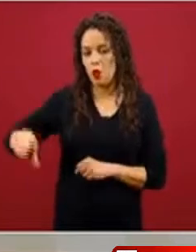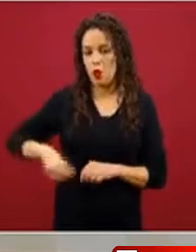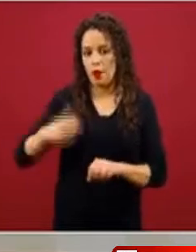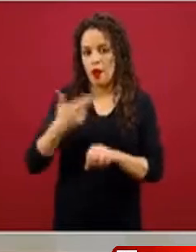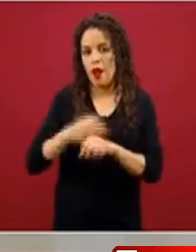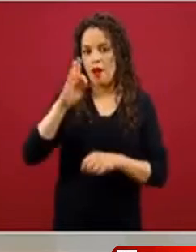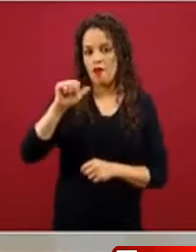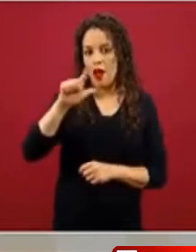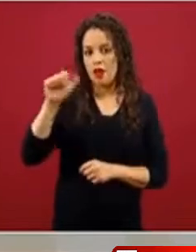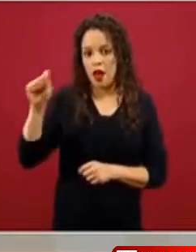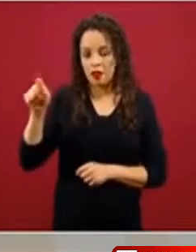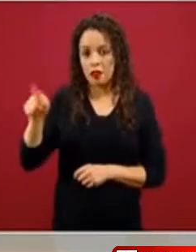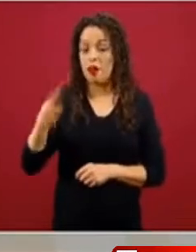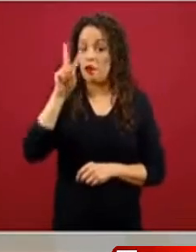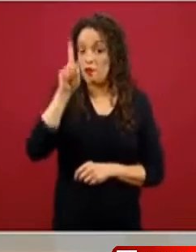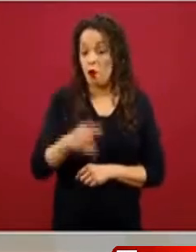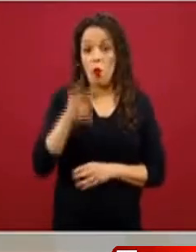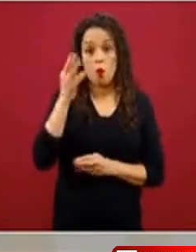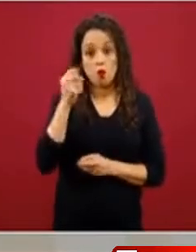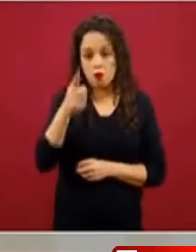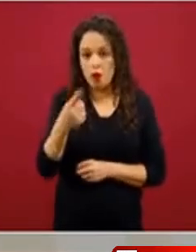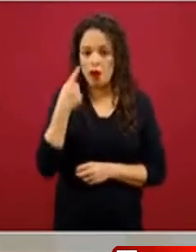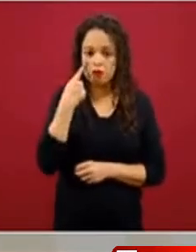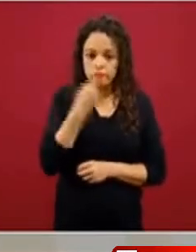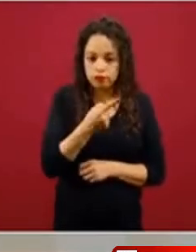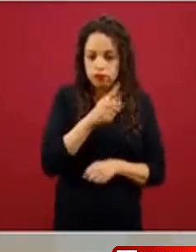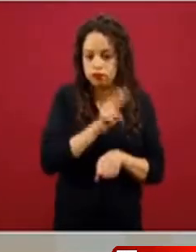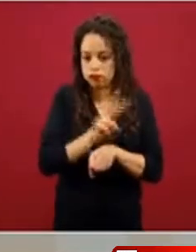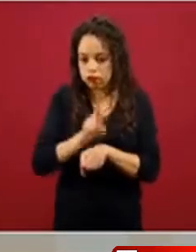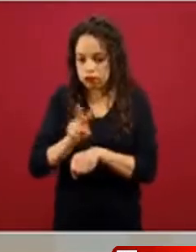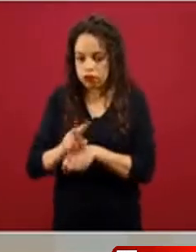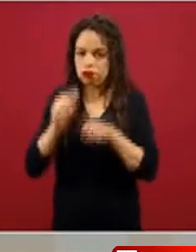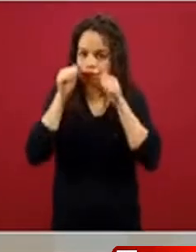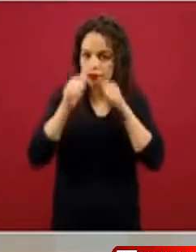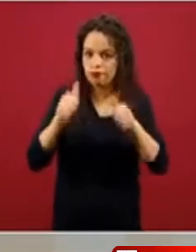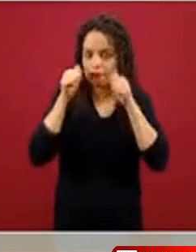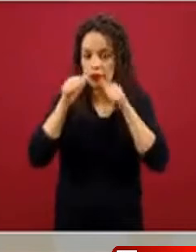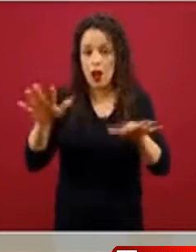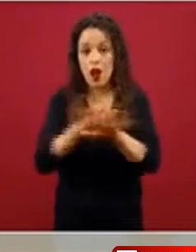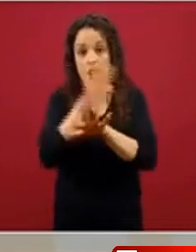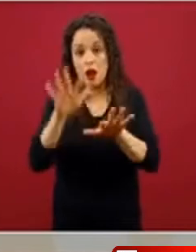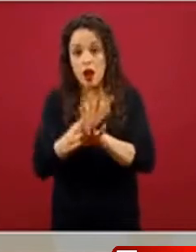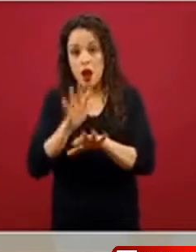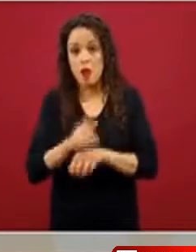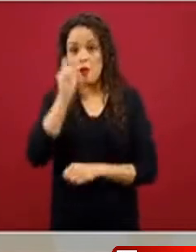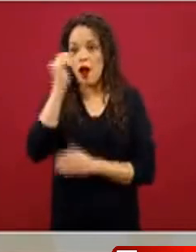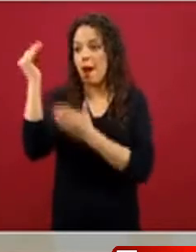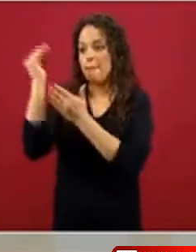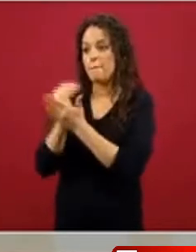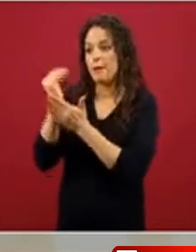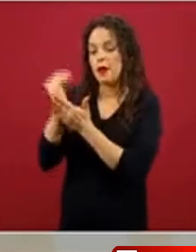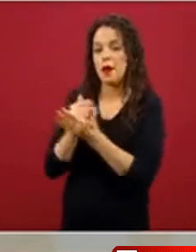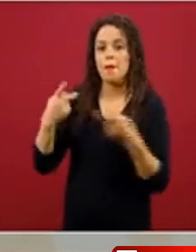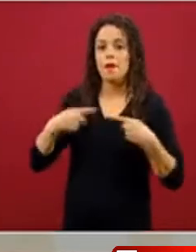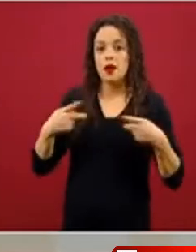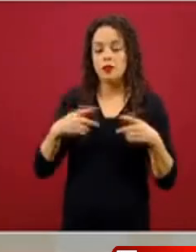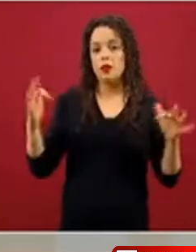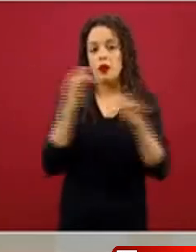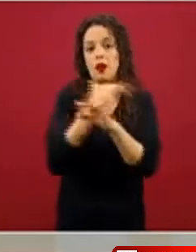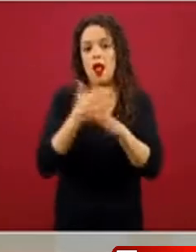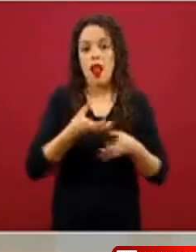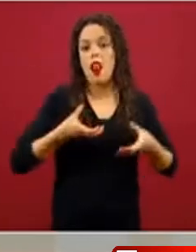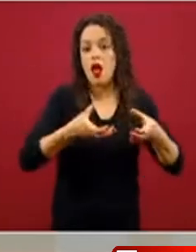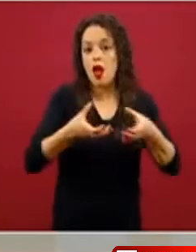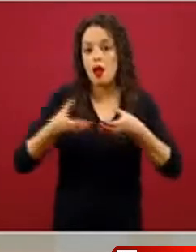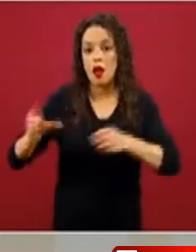muy atento a la situación, con cambios muy relevantes que han llevado a disminuir movilidad en el espacio público cuando así se ha